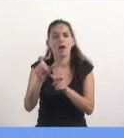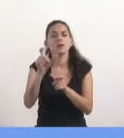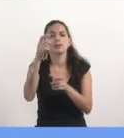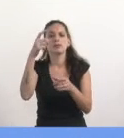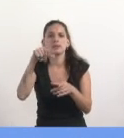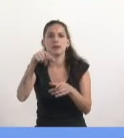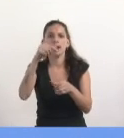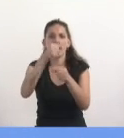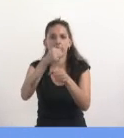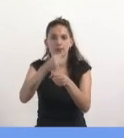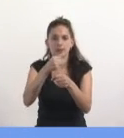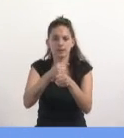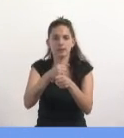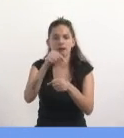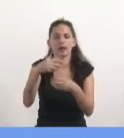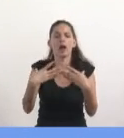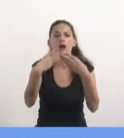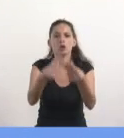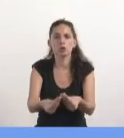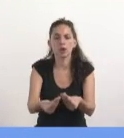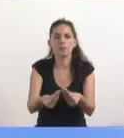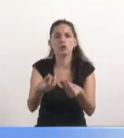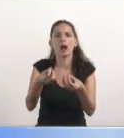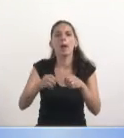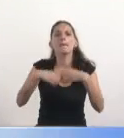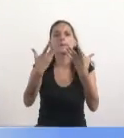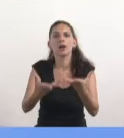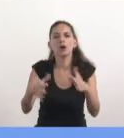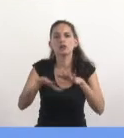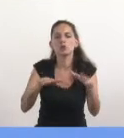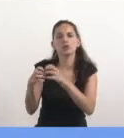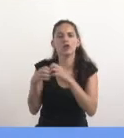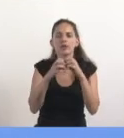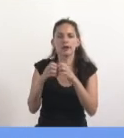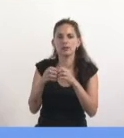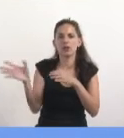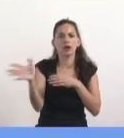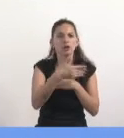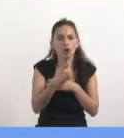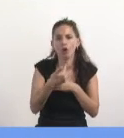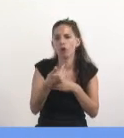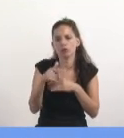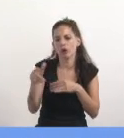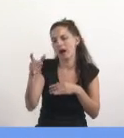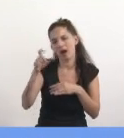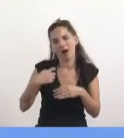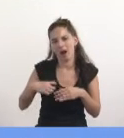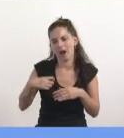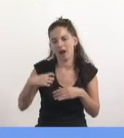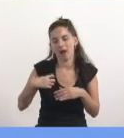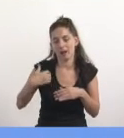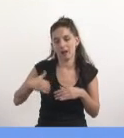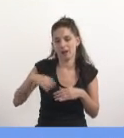fundamentalmente ayudamos a superar una situación de crisis que hoy nos afecta a todos los argentinos. Por eso,